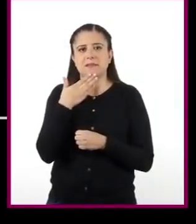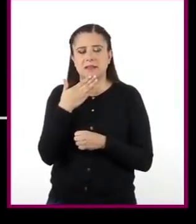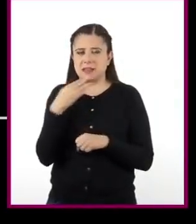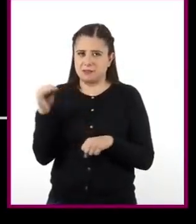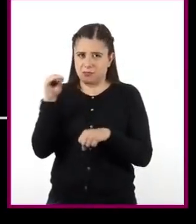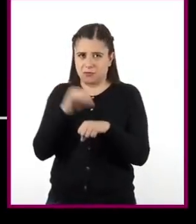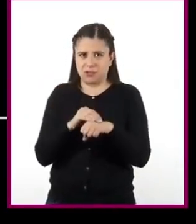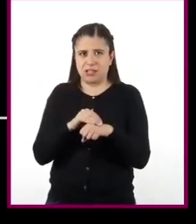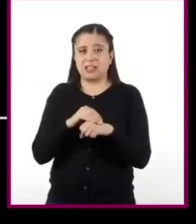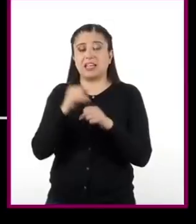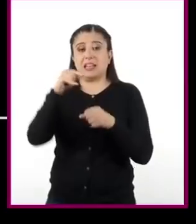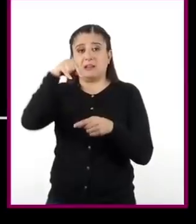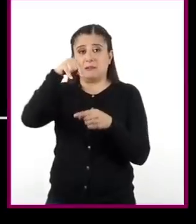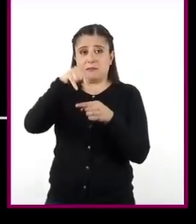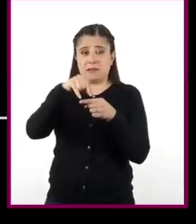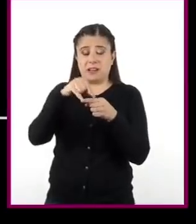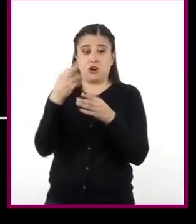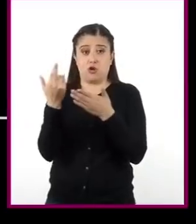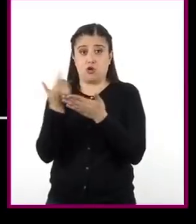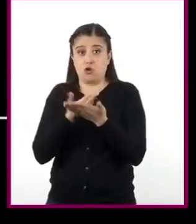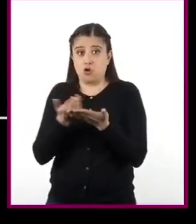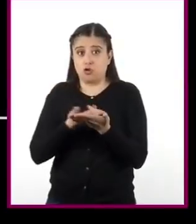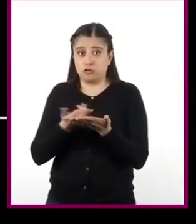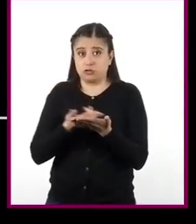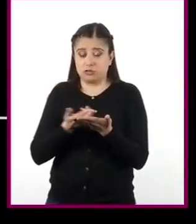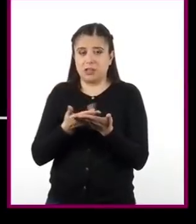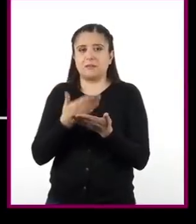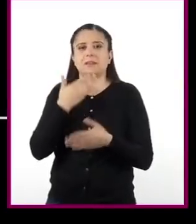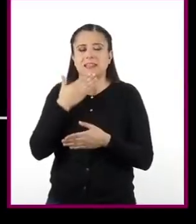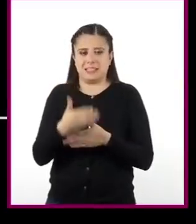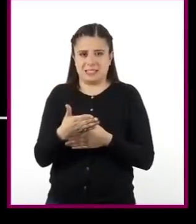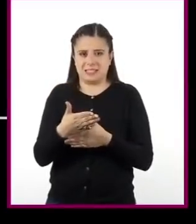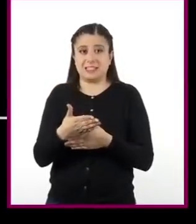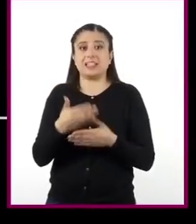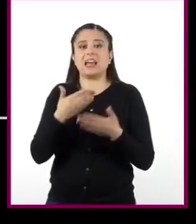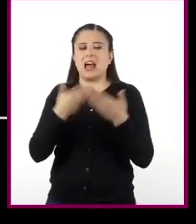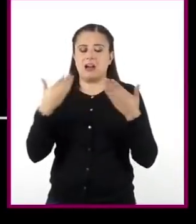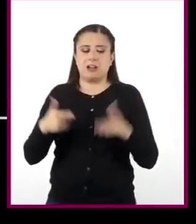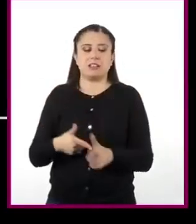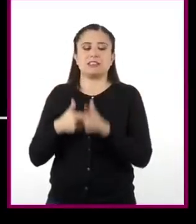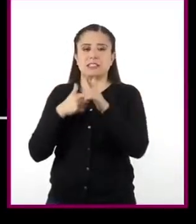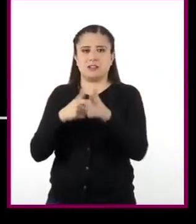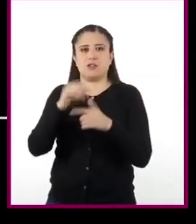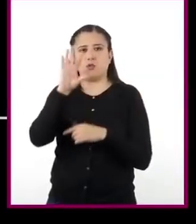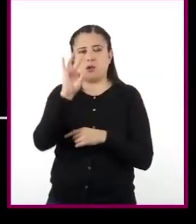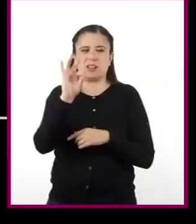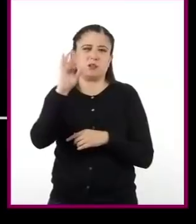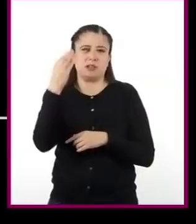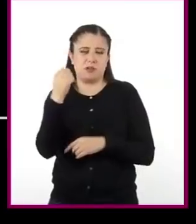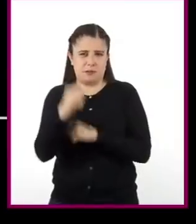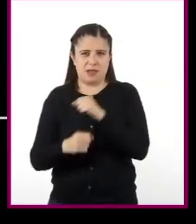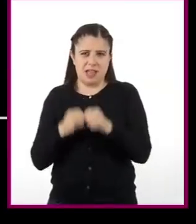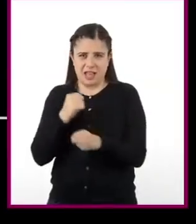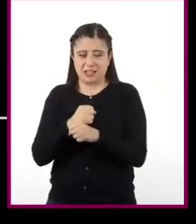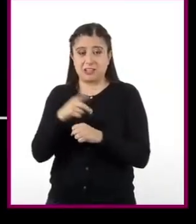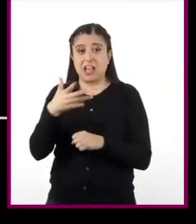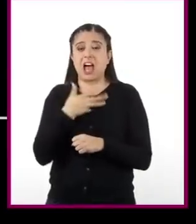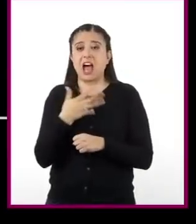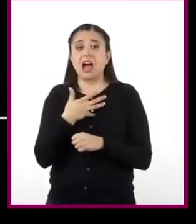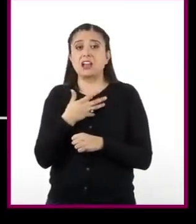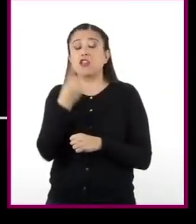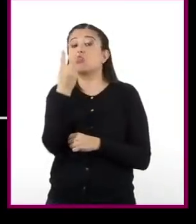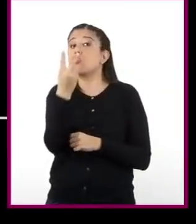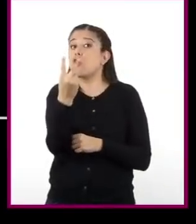tenemos nuestra barra rosa. Muy bien. Y seguimos con 40 a 49 años, que ahí solo